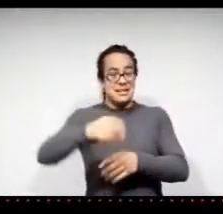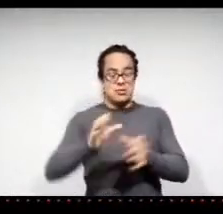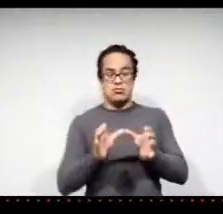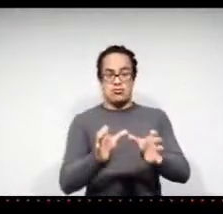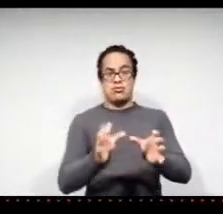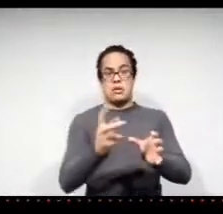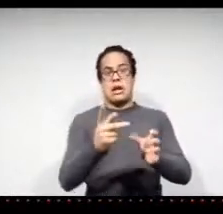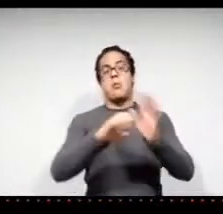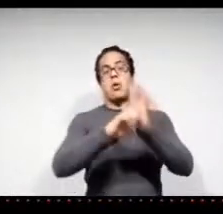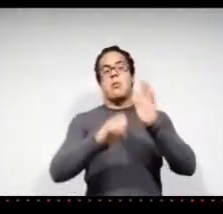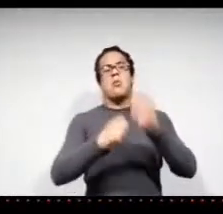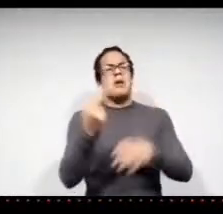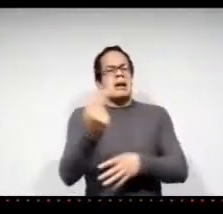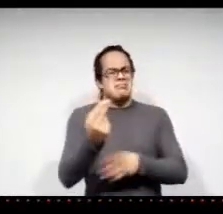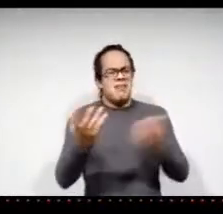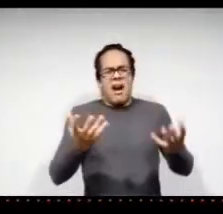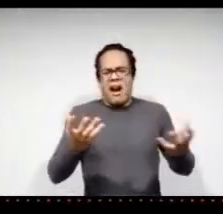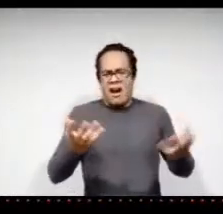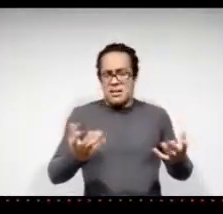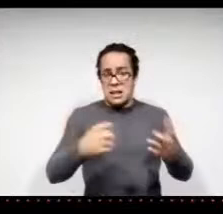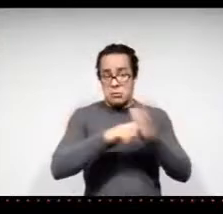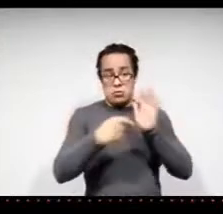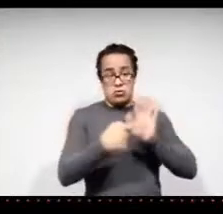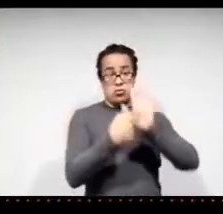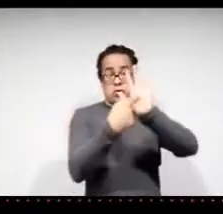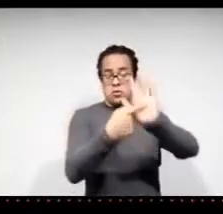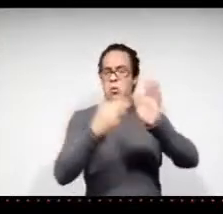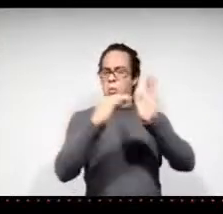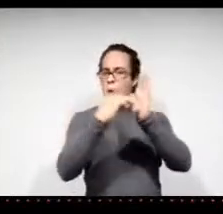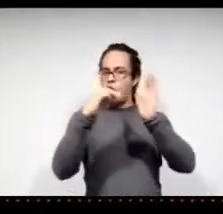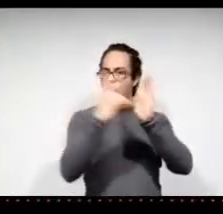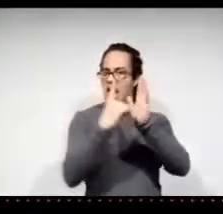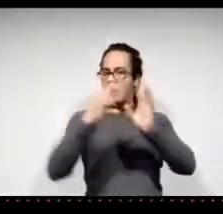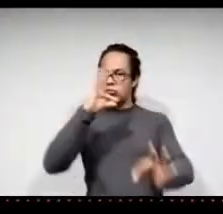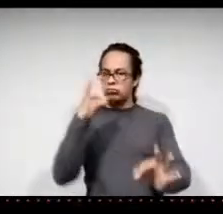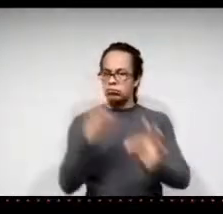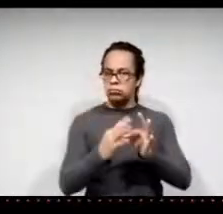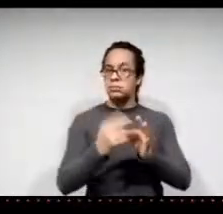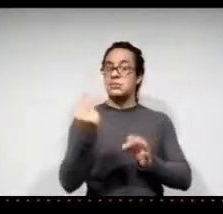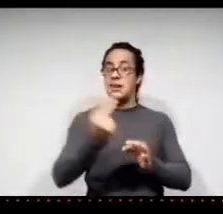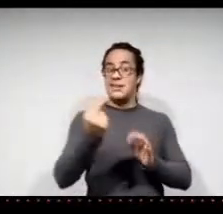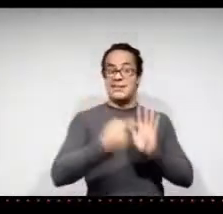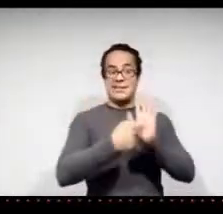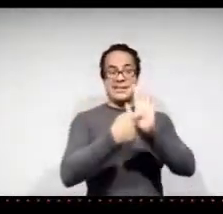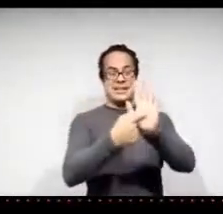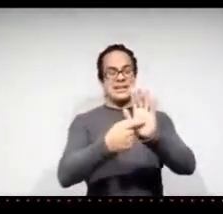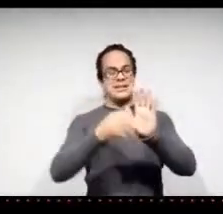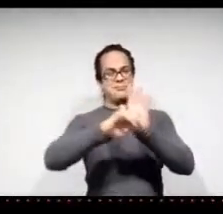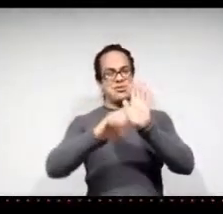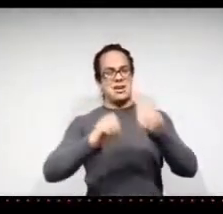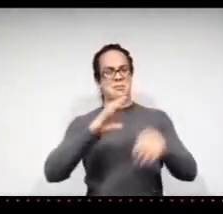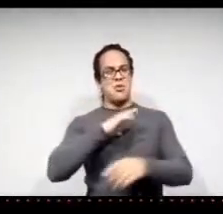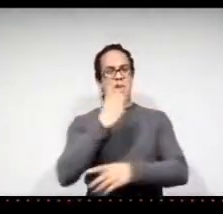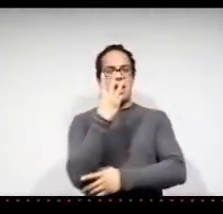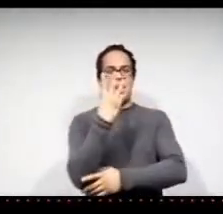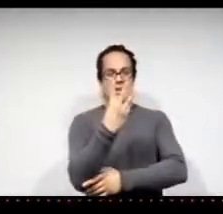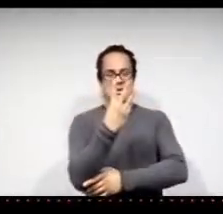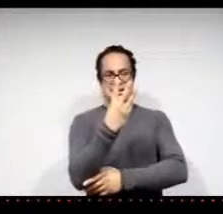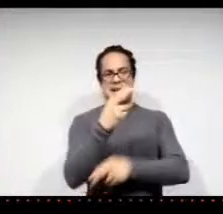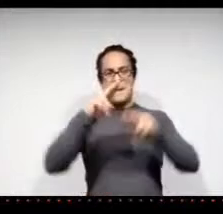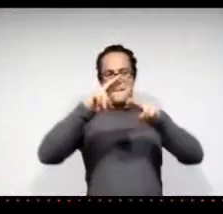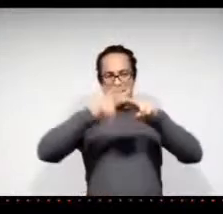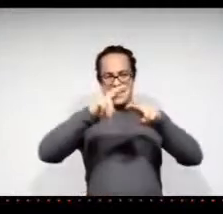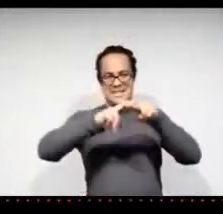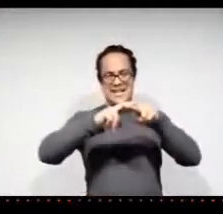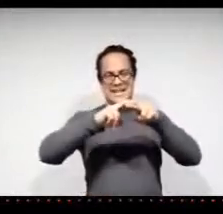Pero ¿qué tenemos que hacer? Es enmarcarlo dentro de un modelo y lo que decía yo de las tres patitas del banco. O sea,